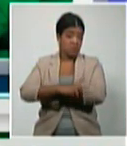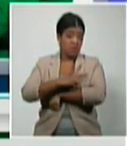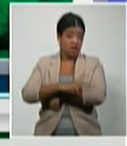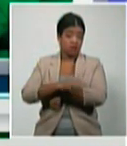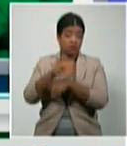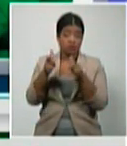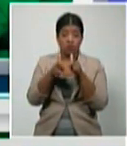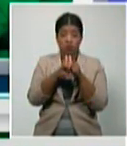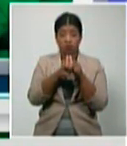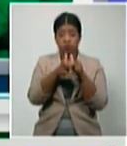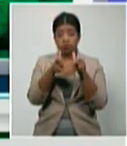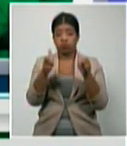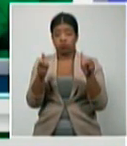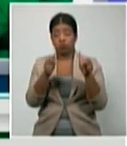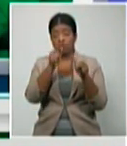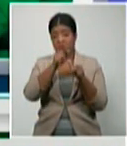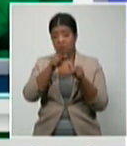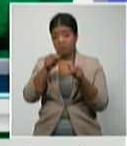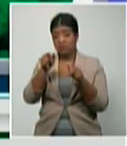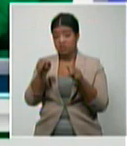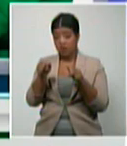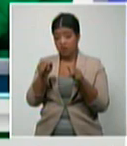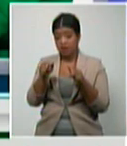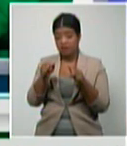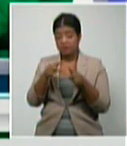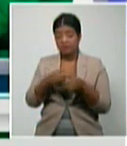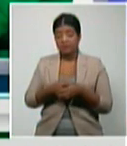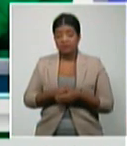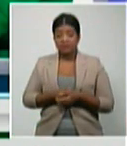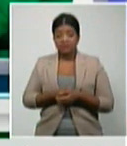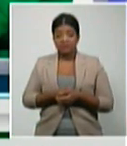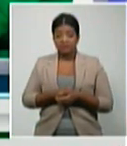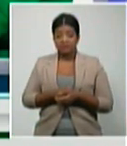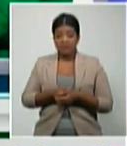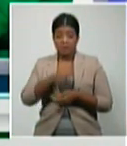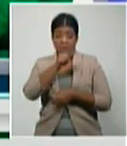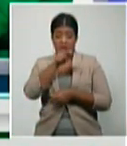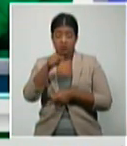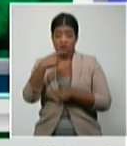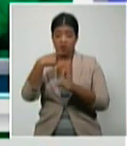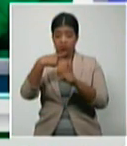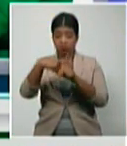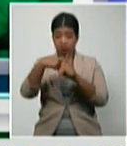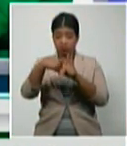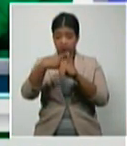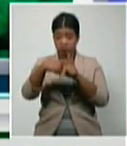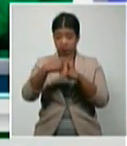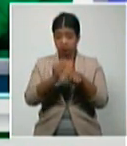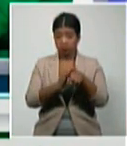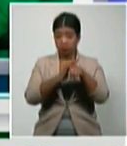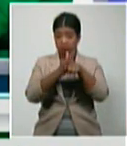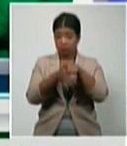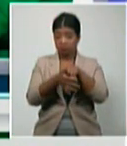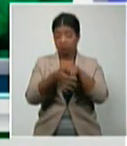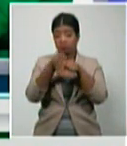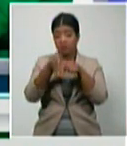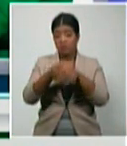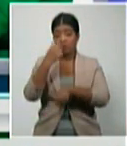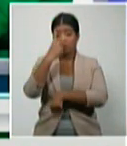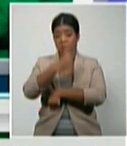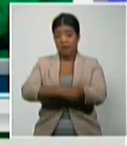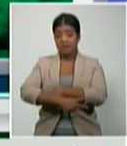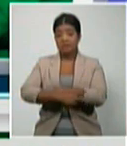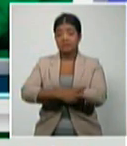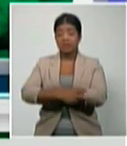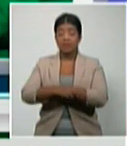casos aportan confirmados al arribo a nuestro país son los países en los que a partir del día